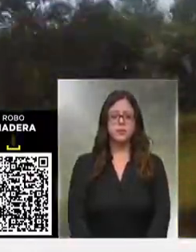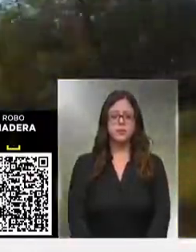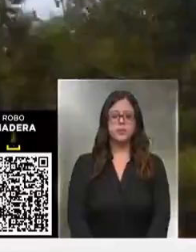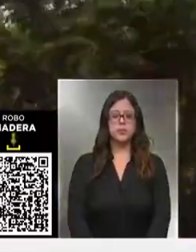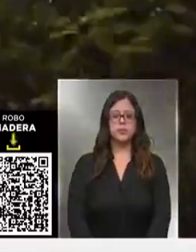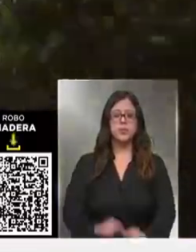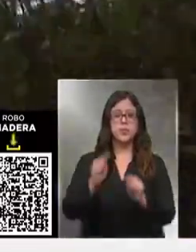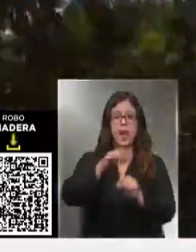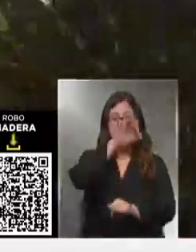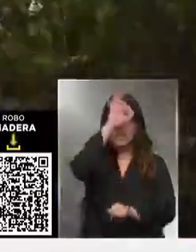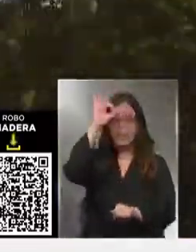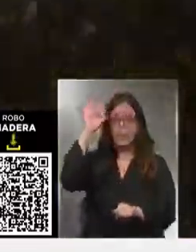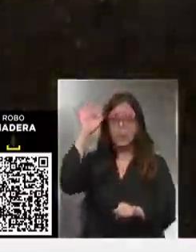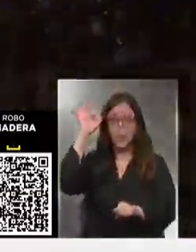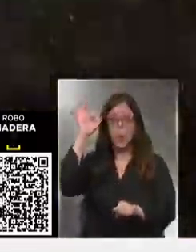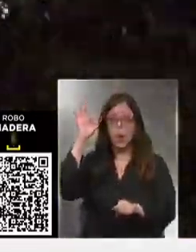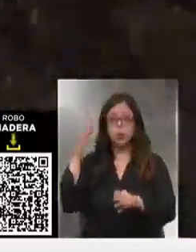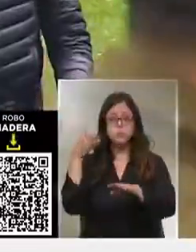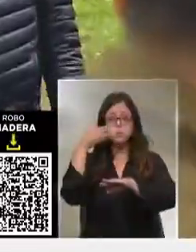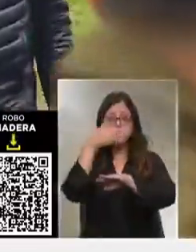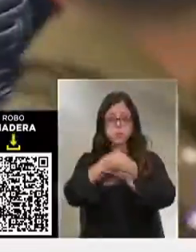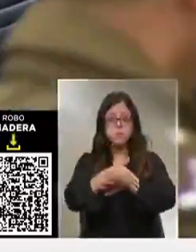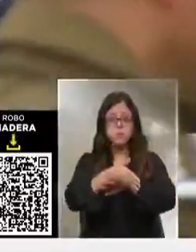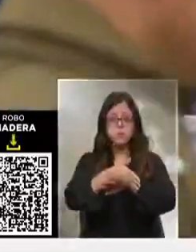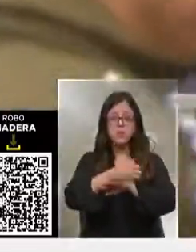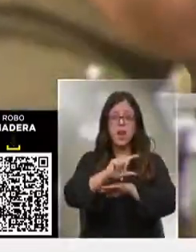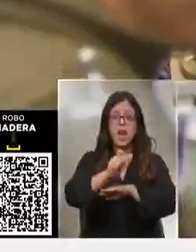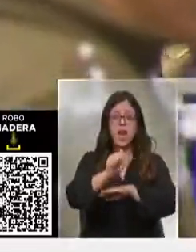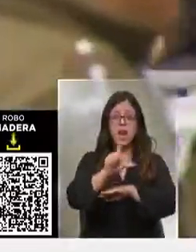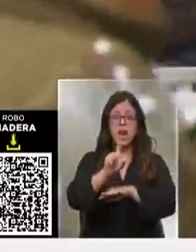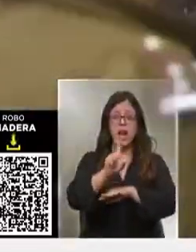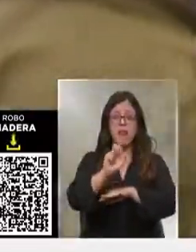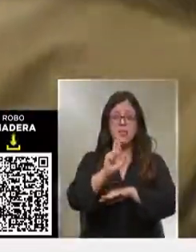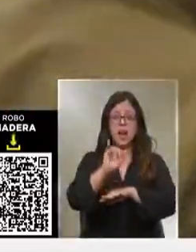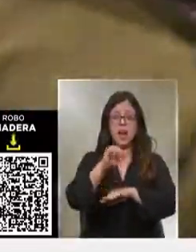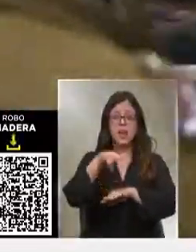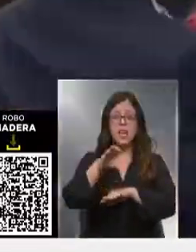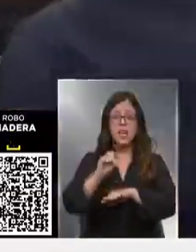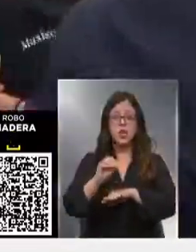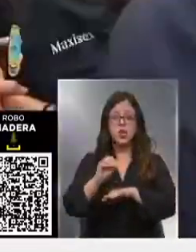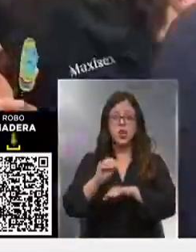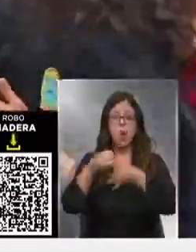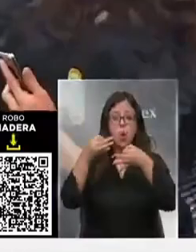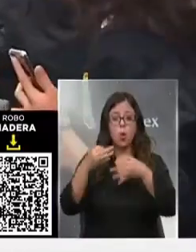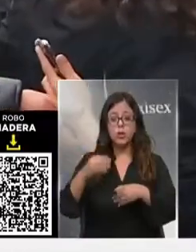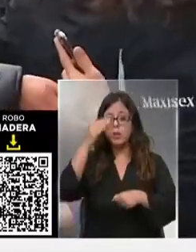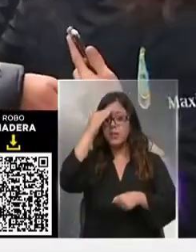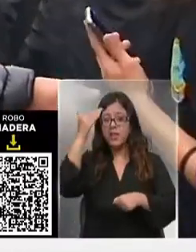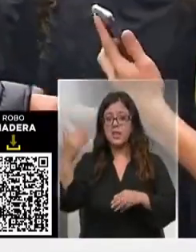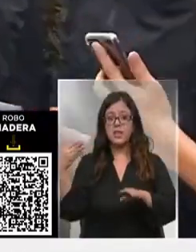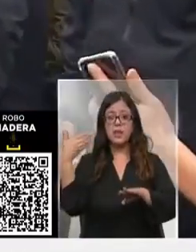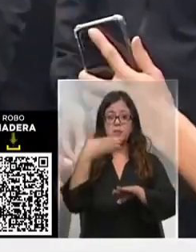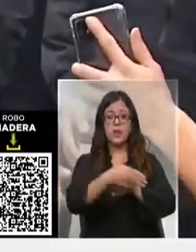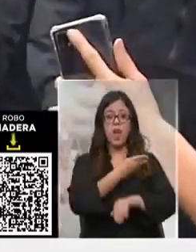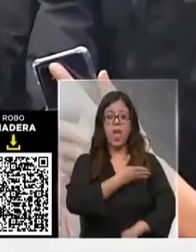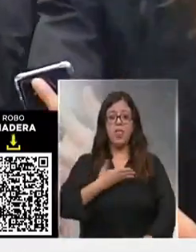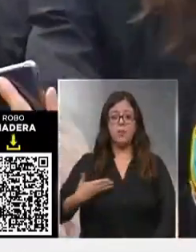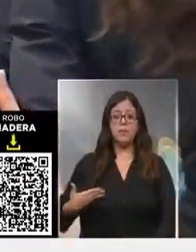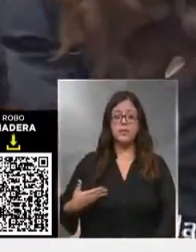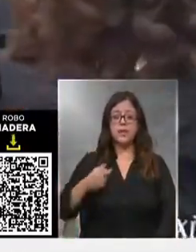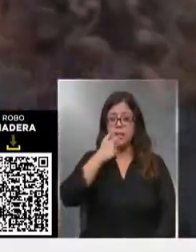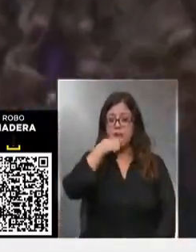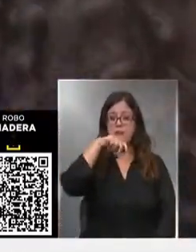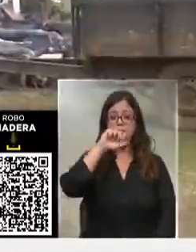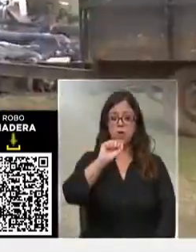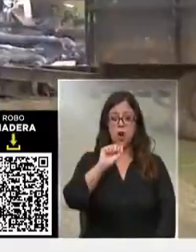Desde Temuco nos dirigimos hacia Galvarino. Nos movemos por la zona justo el día de la visita del presidente Gabriel